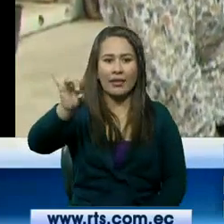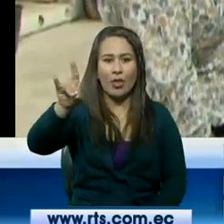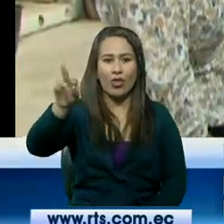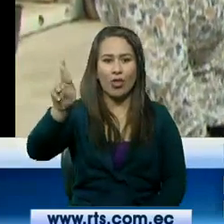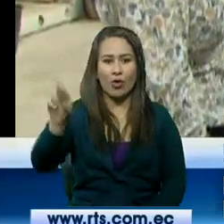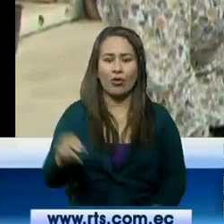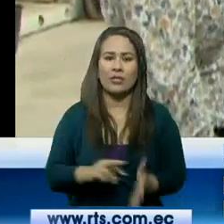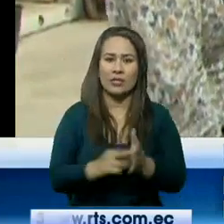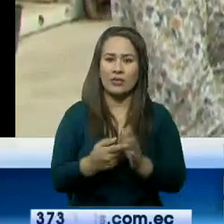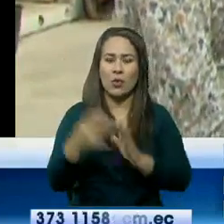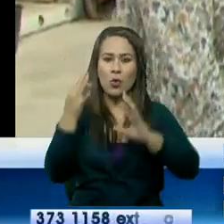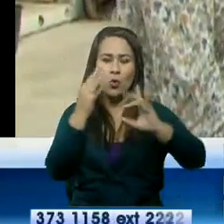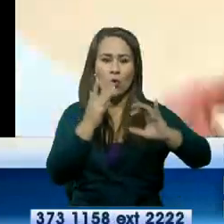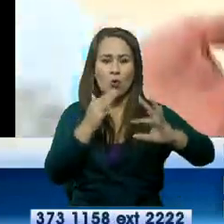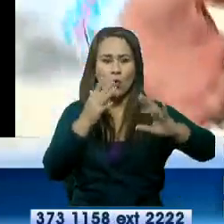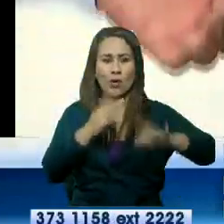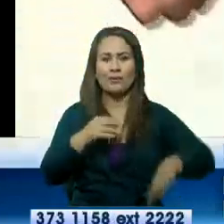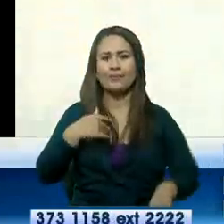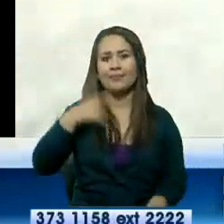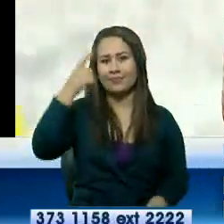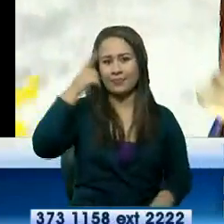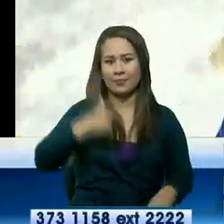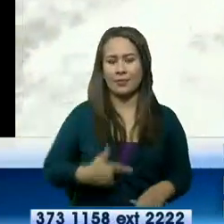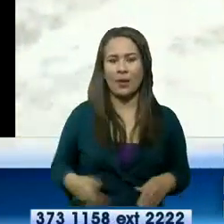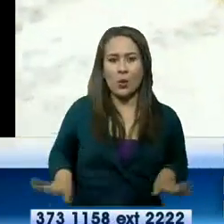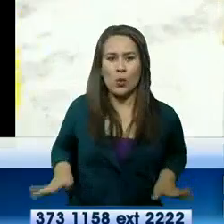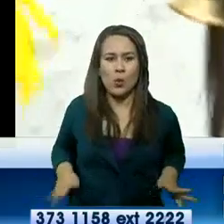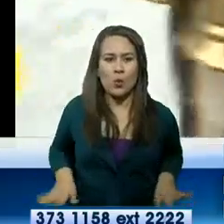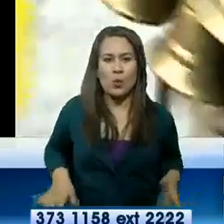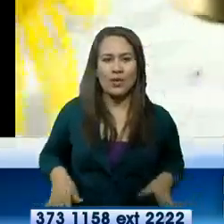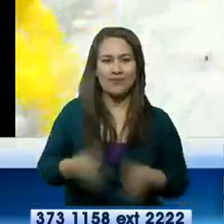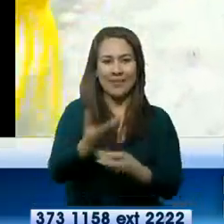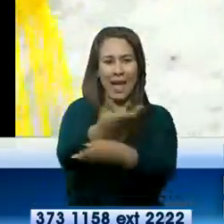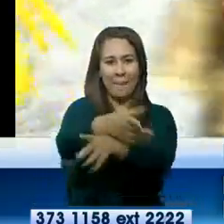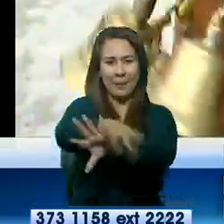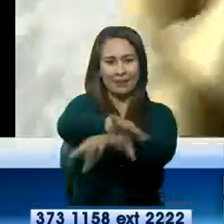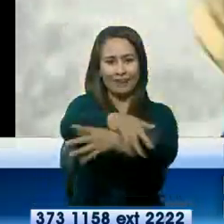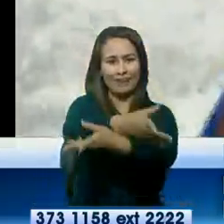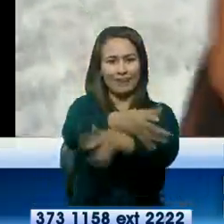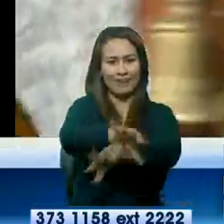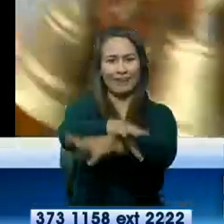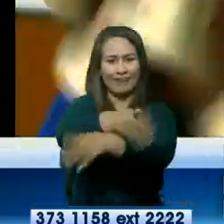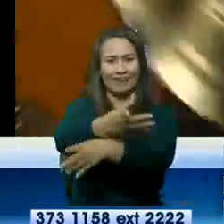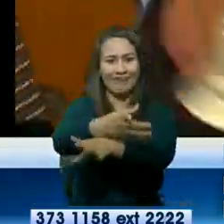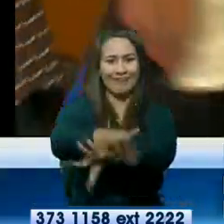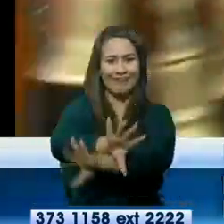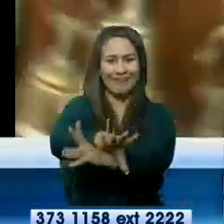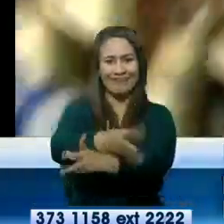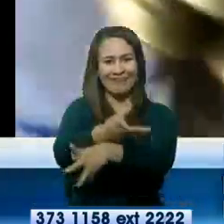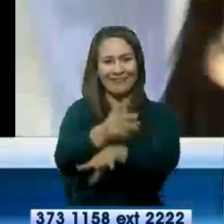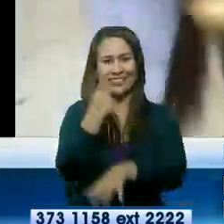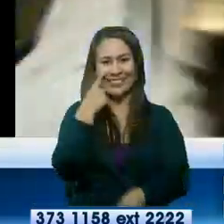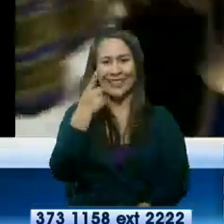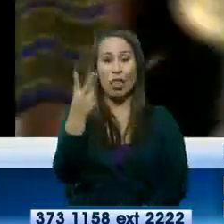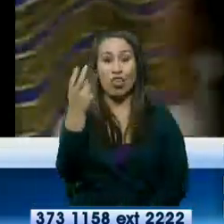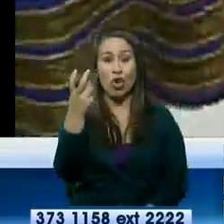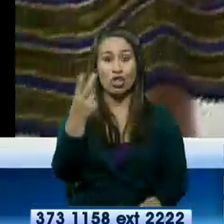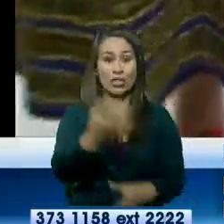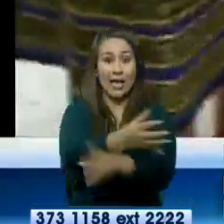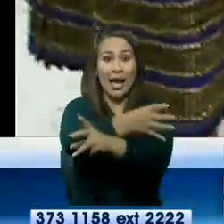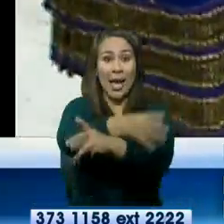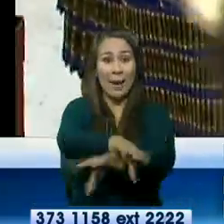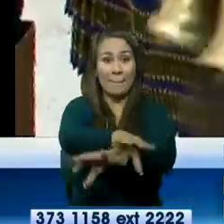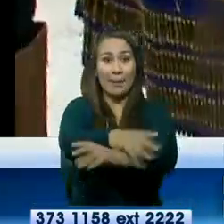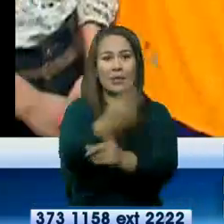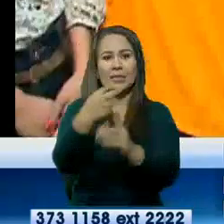llamamos campanillero, porque utiliza las campanas. A ver, una vueltita, bailan. ¡Eso! 12 campanas que significan los